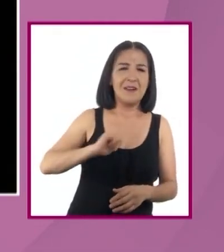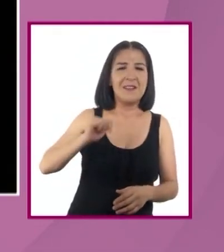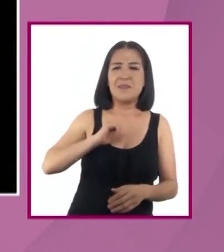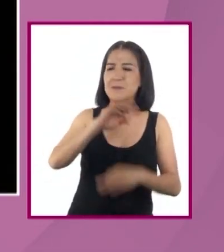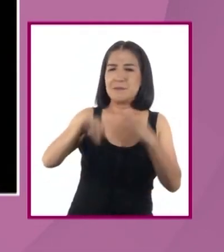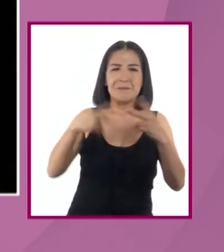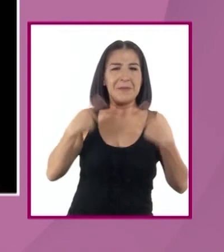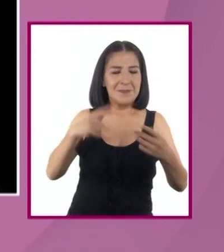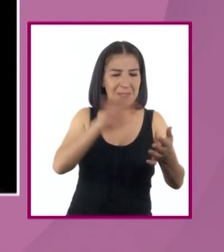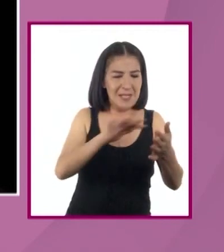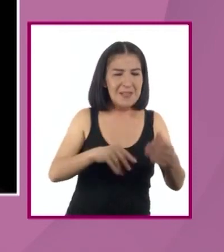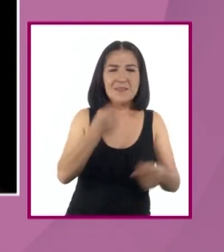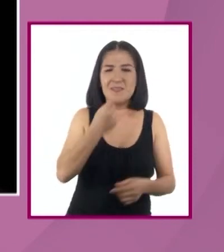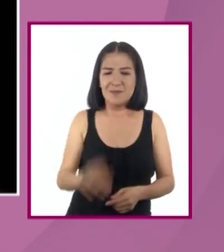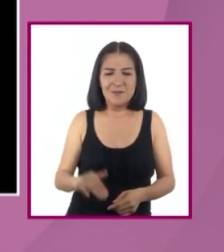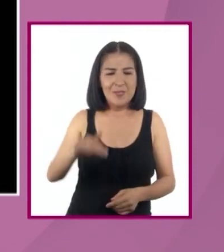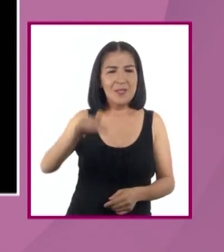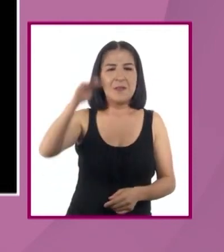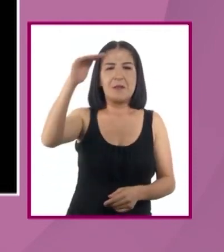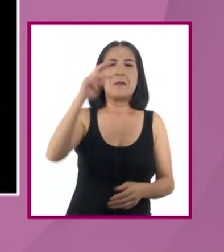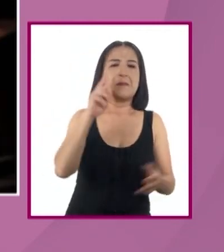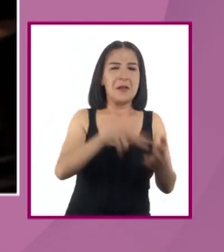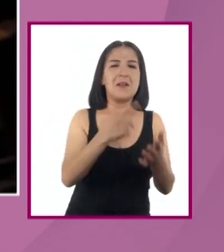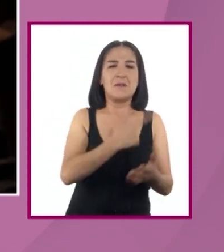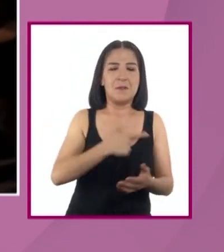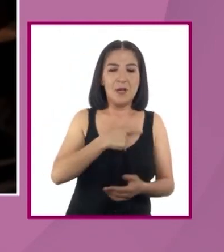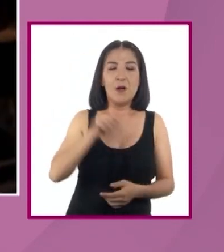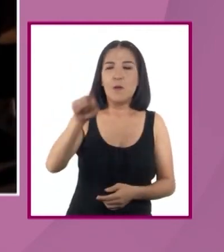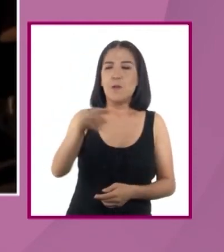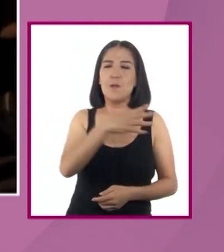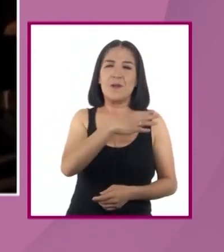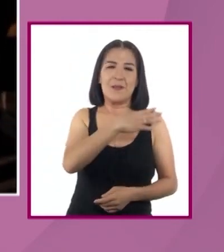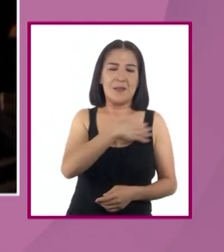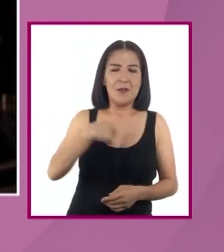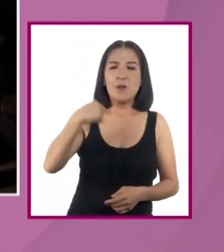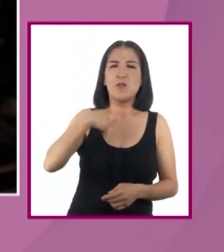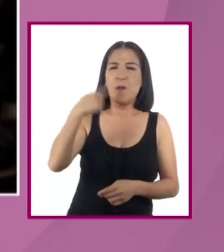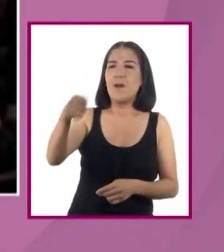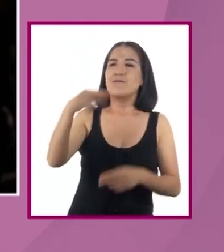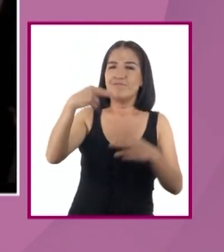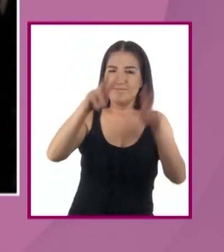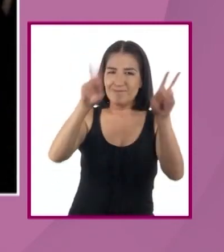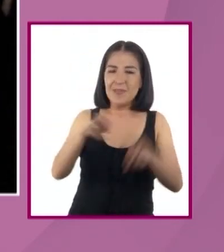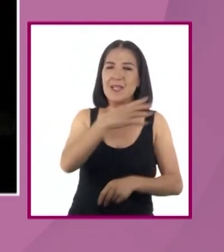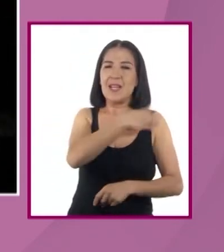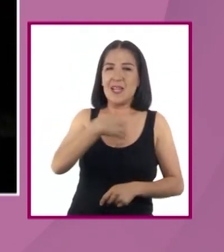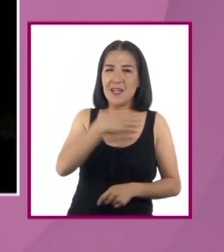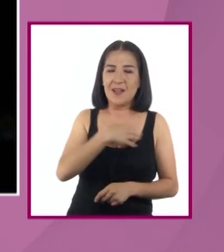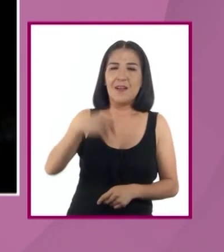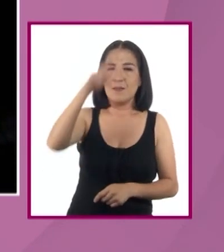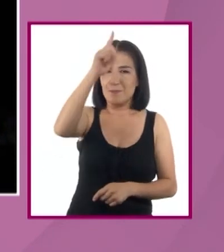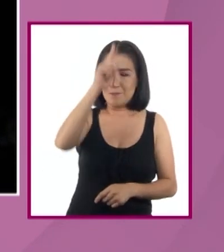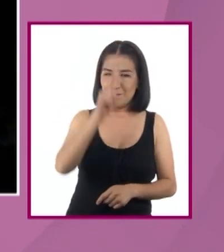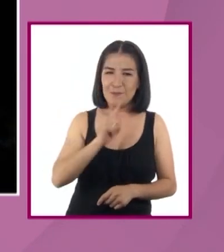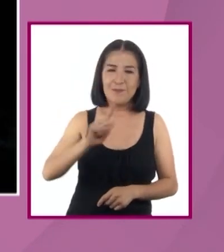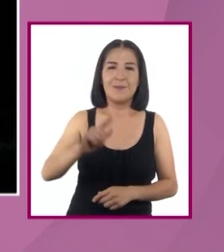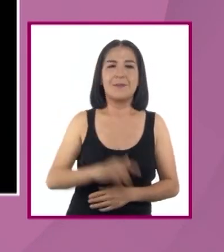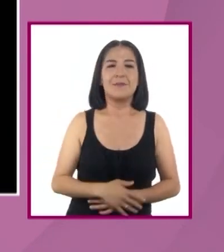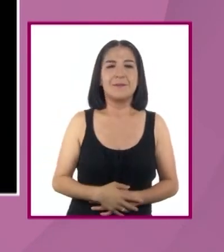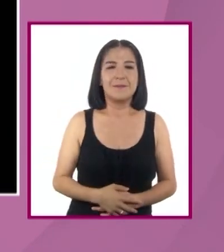las edades. Hija de la luna. Yo te nombro hija de la luna.